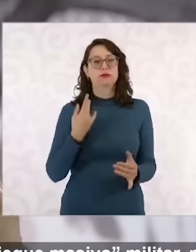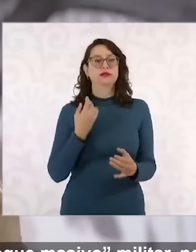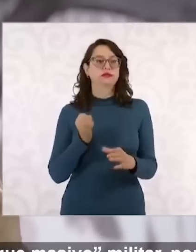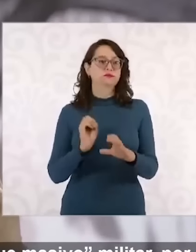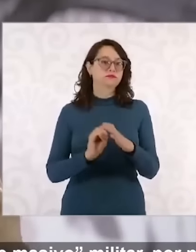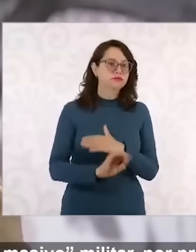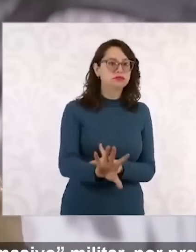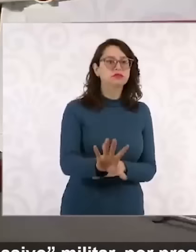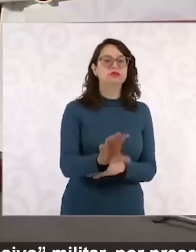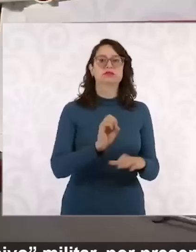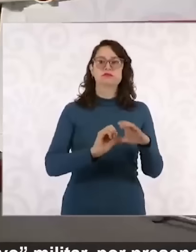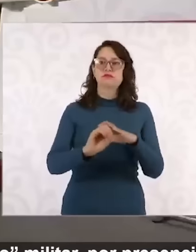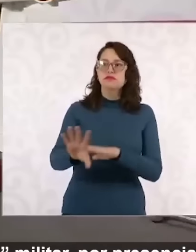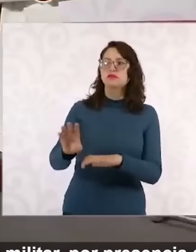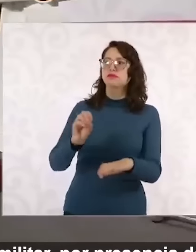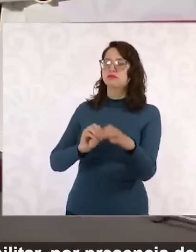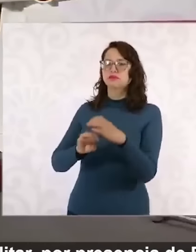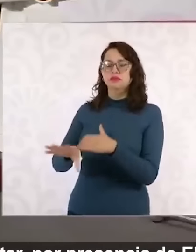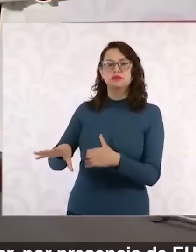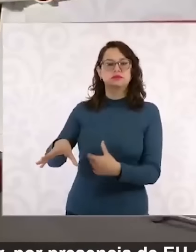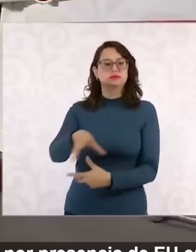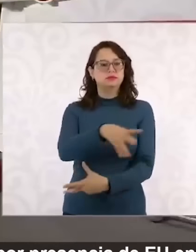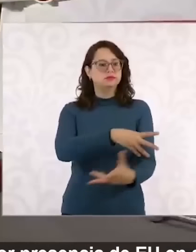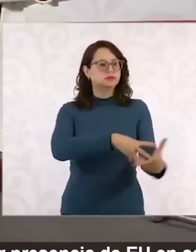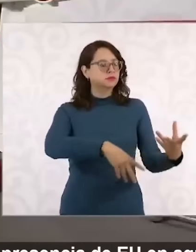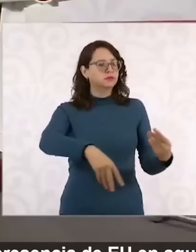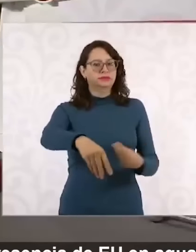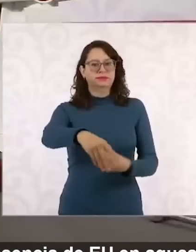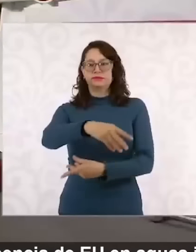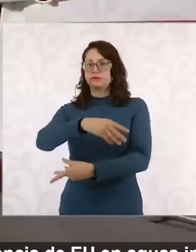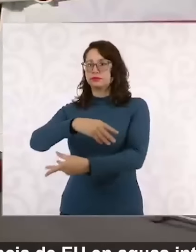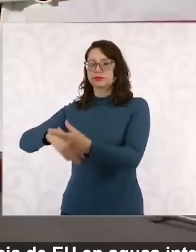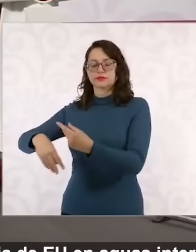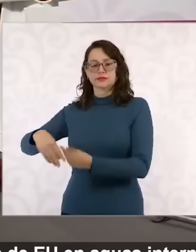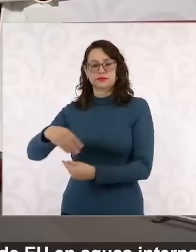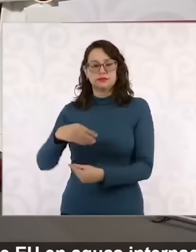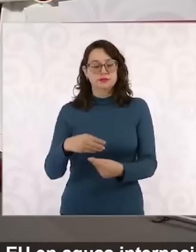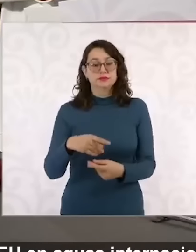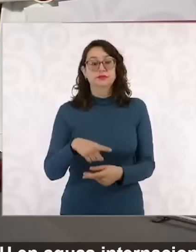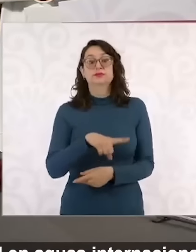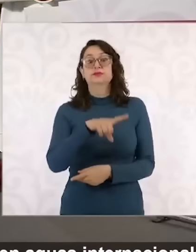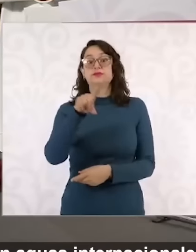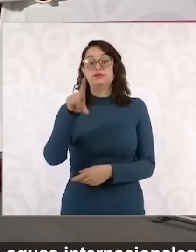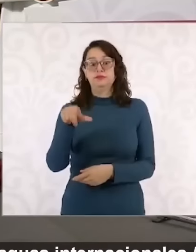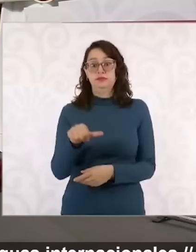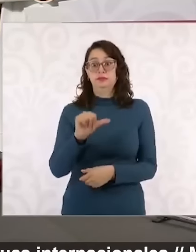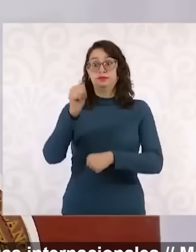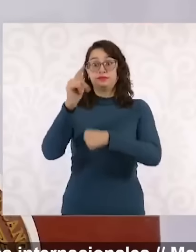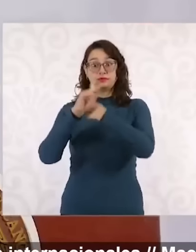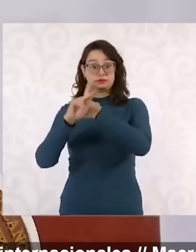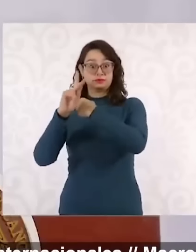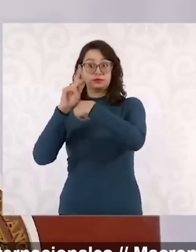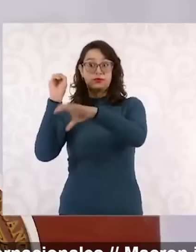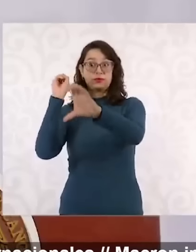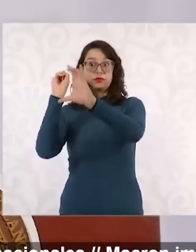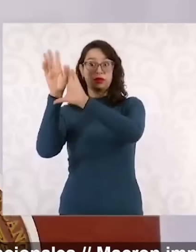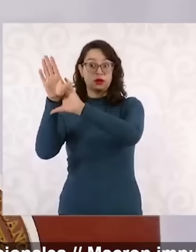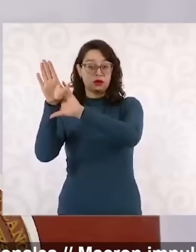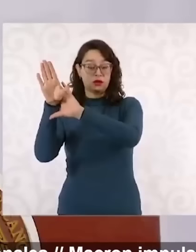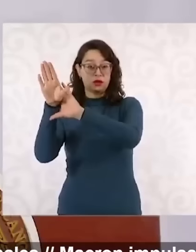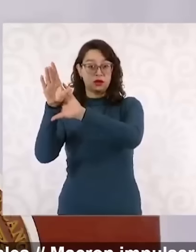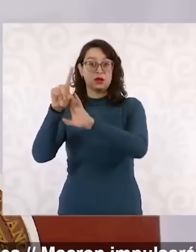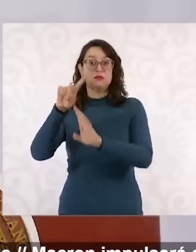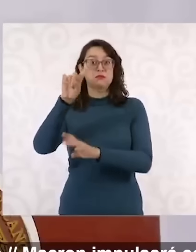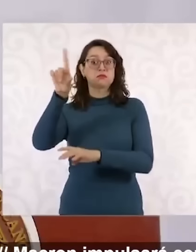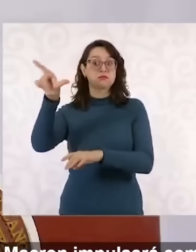operaciones. Quinto, cuando el dinero regresa al país, lo hace disfrazado como ganancias legales